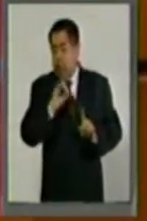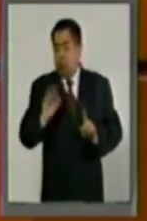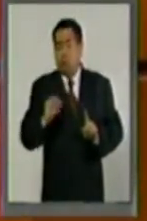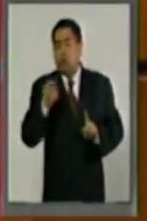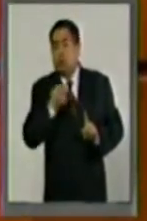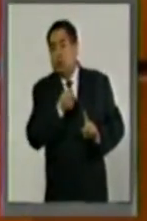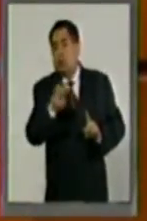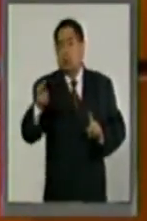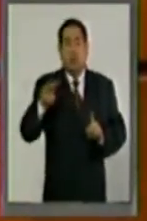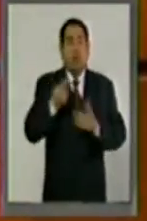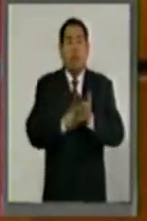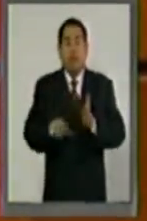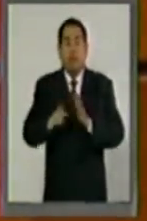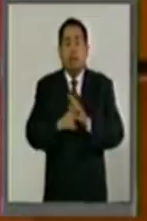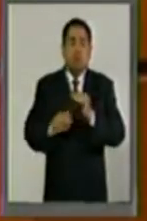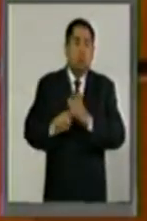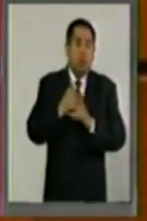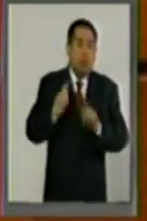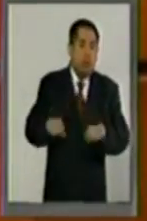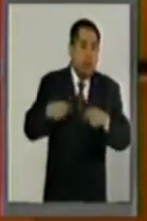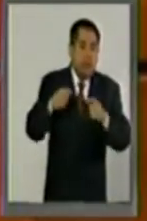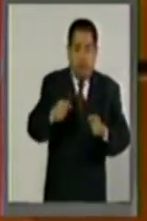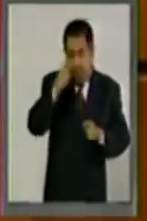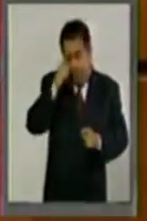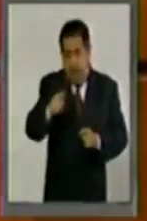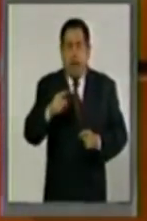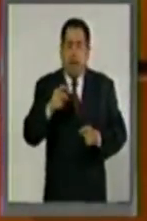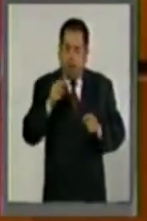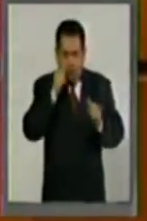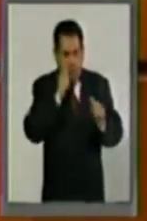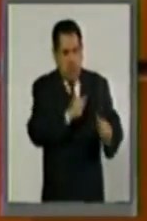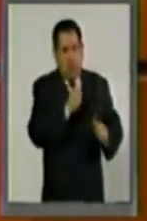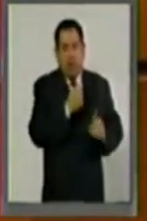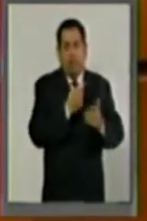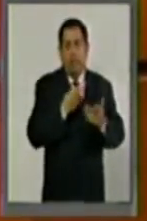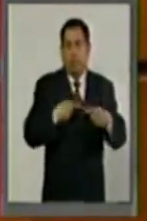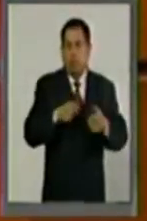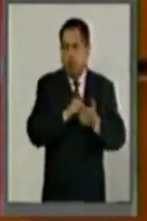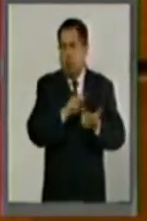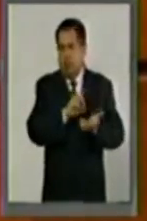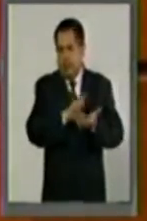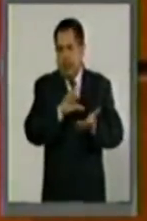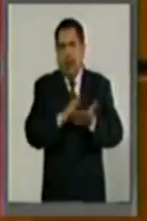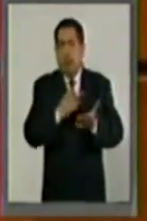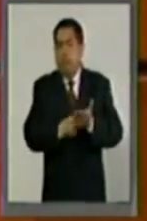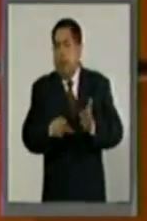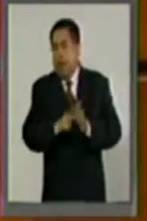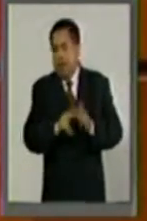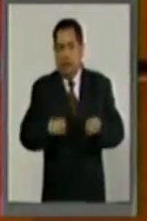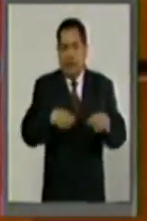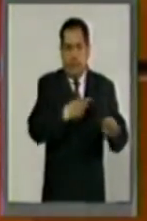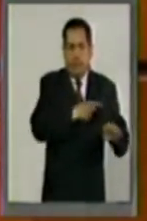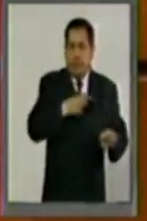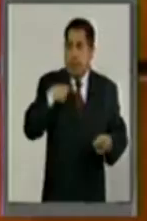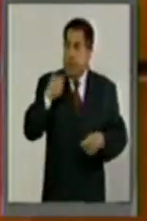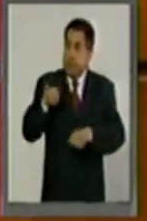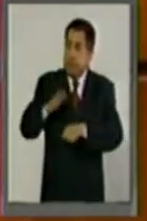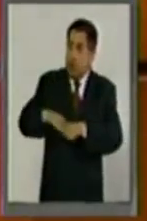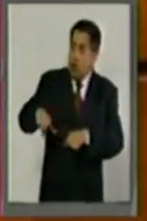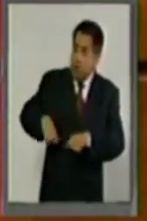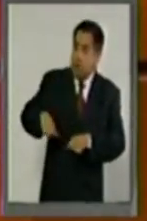5% de las plazas de nueva creación destinadas a las personas con discapacidad en la administración